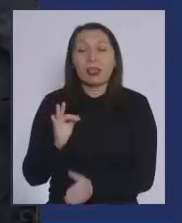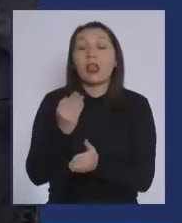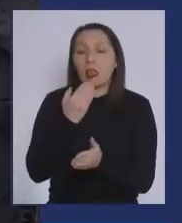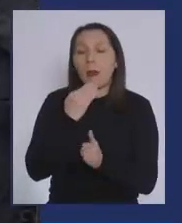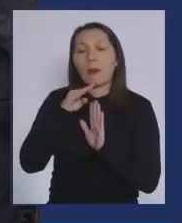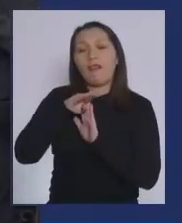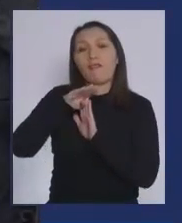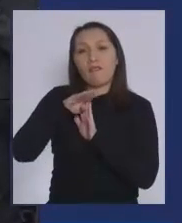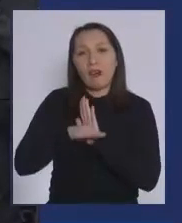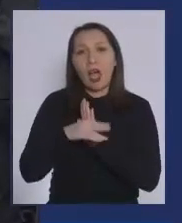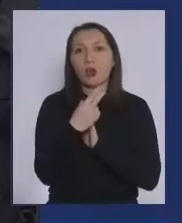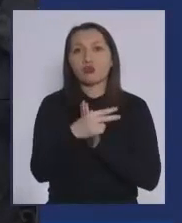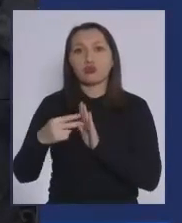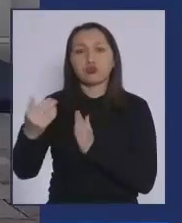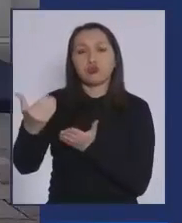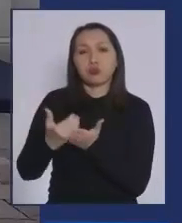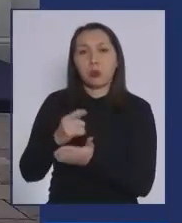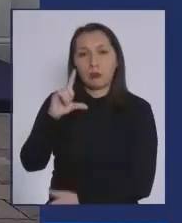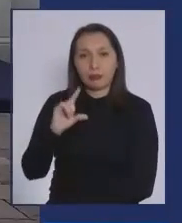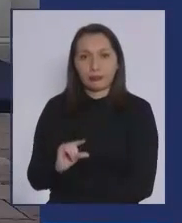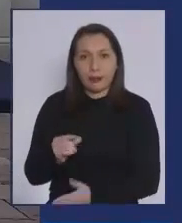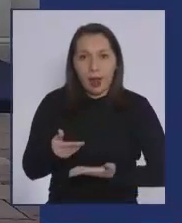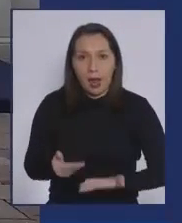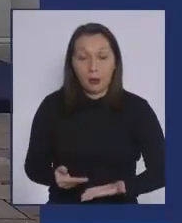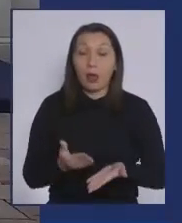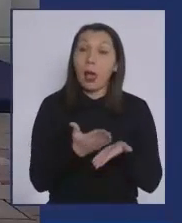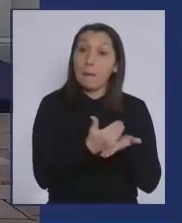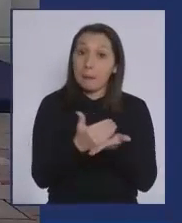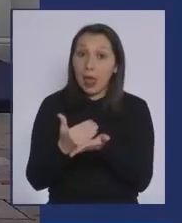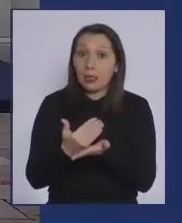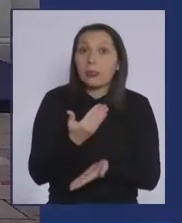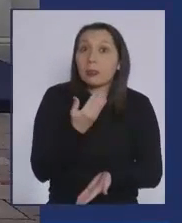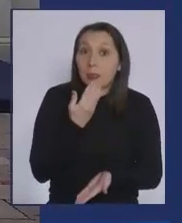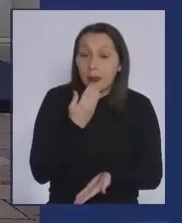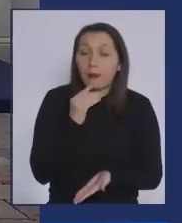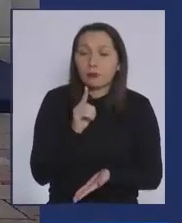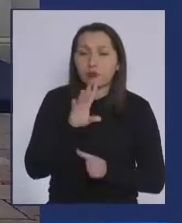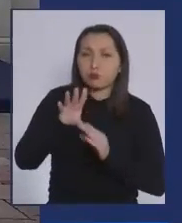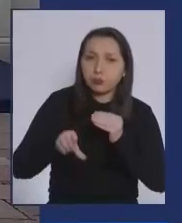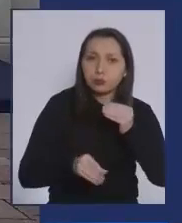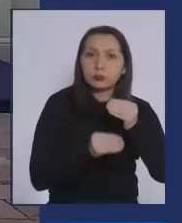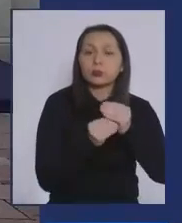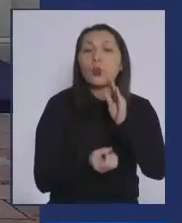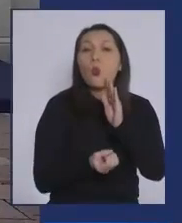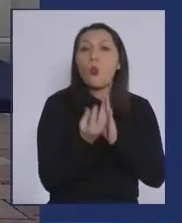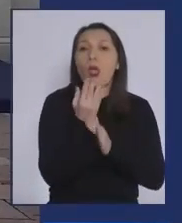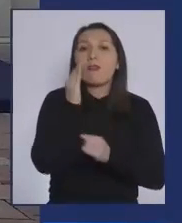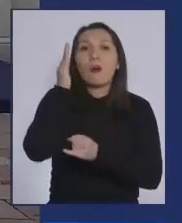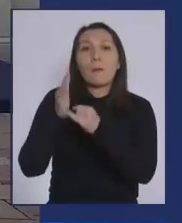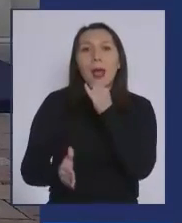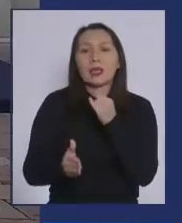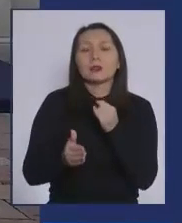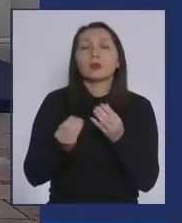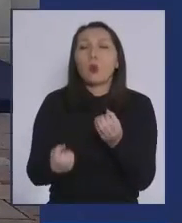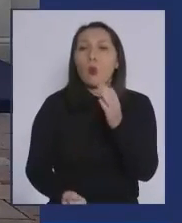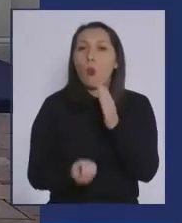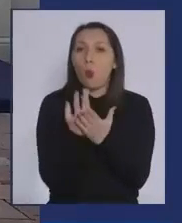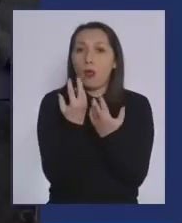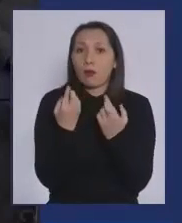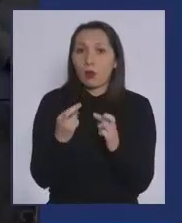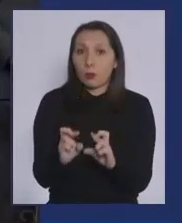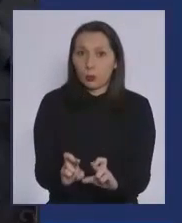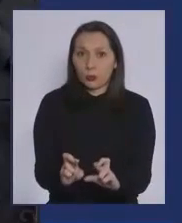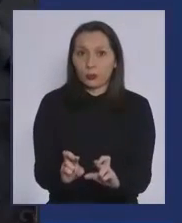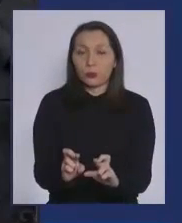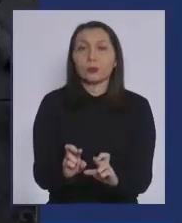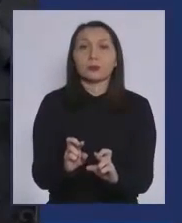caídas en sus ingresos pero el plan también incorpora un nuevo plazo y una nueva oportunidad